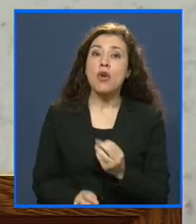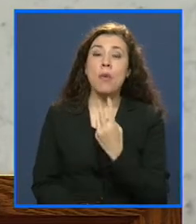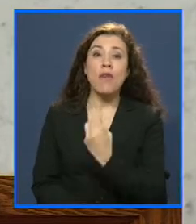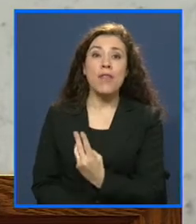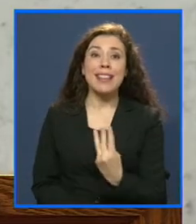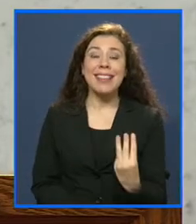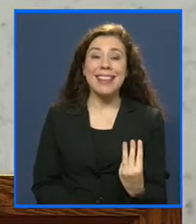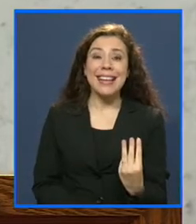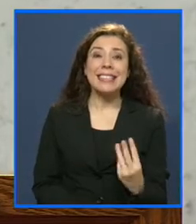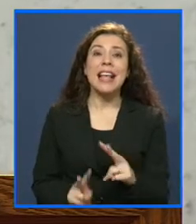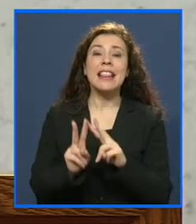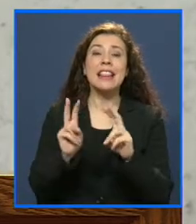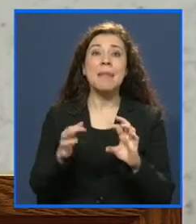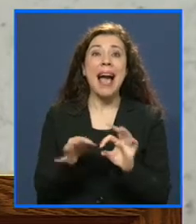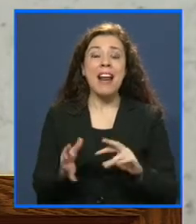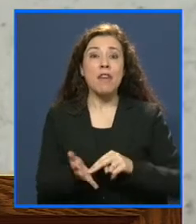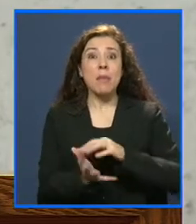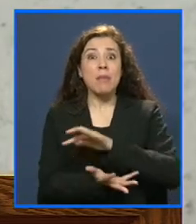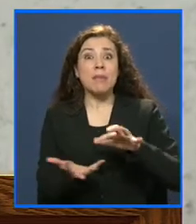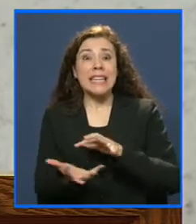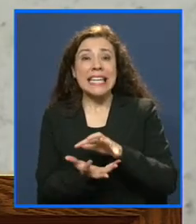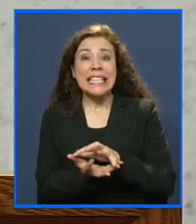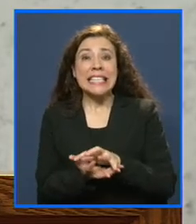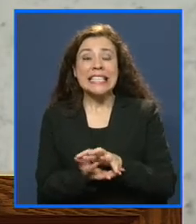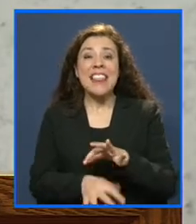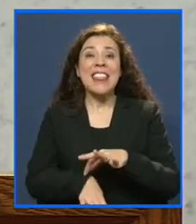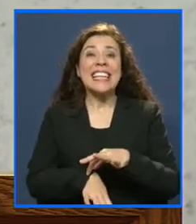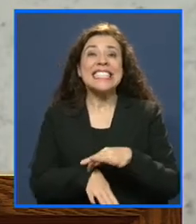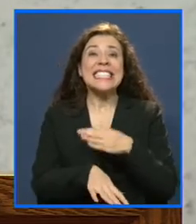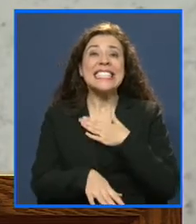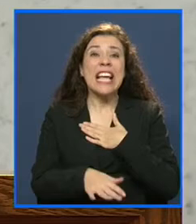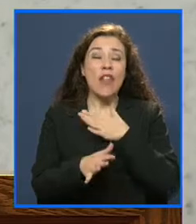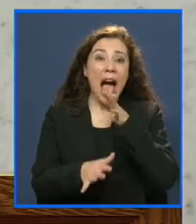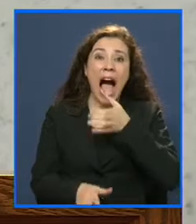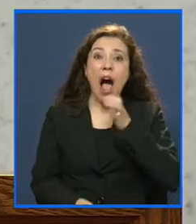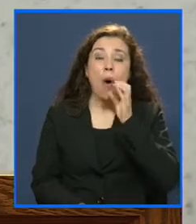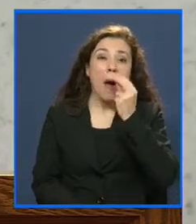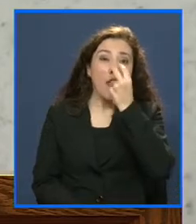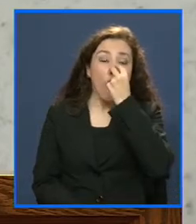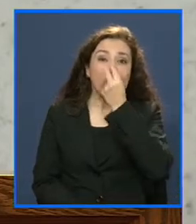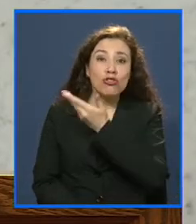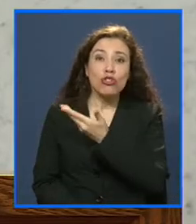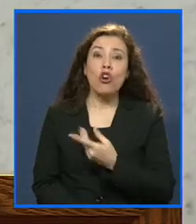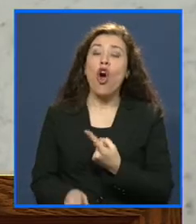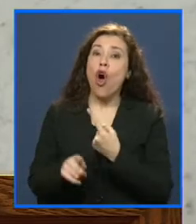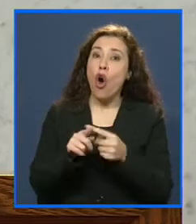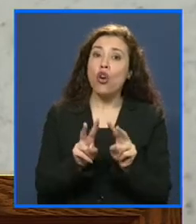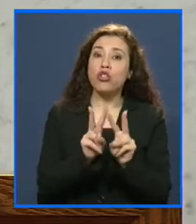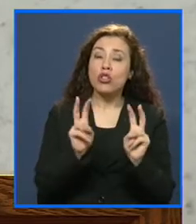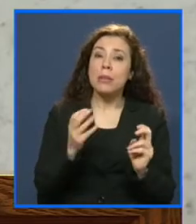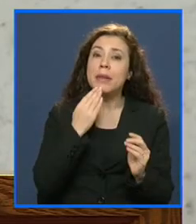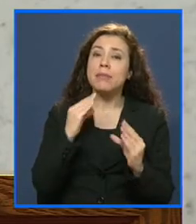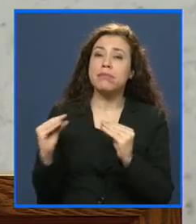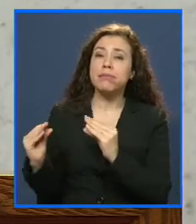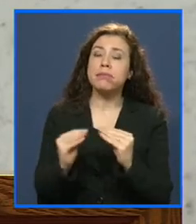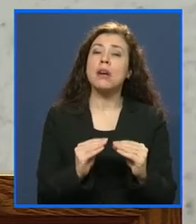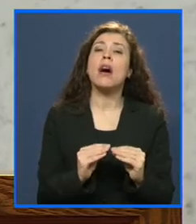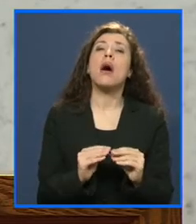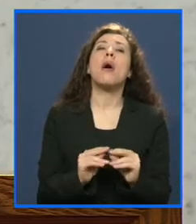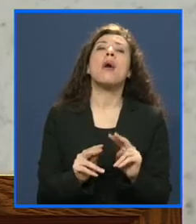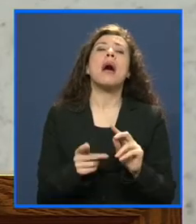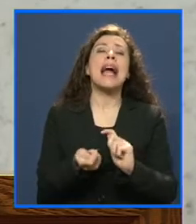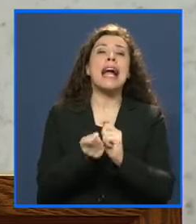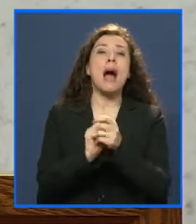23 sobre la grave crisis sanitaria que ha vivido la ciudad de osorno otro de estos temas fue la discusión sobre los cambios curriculares